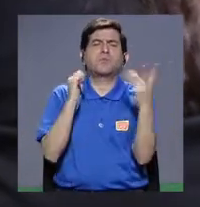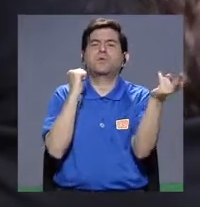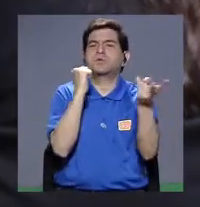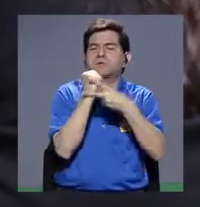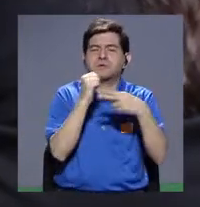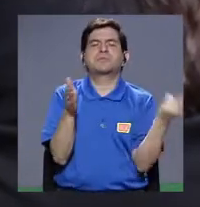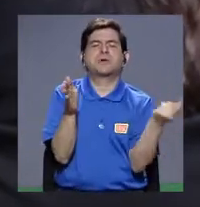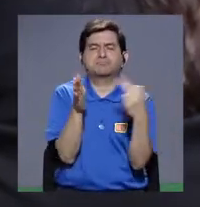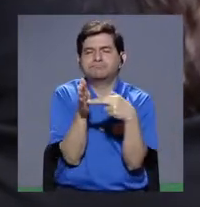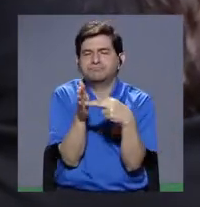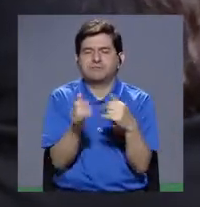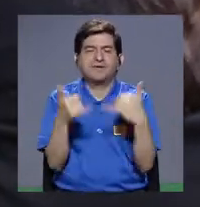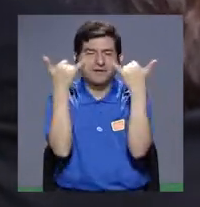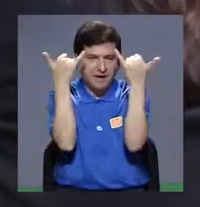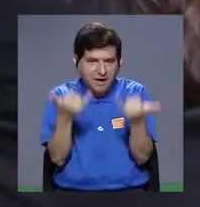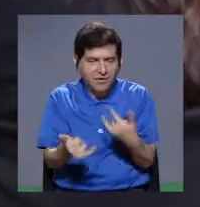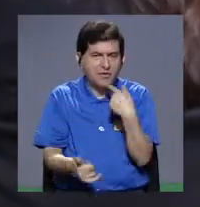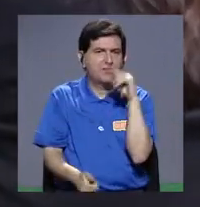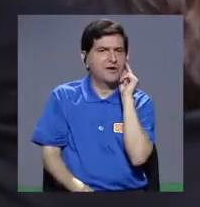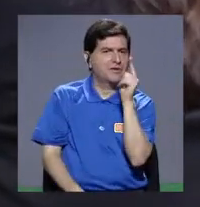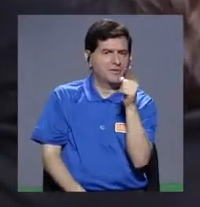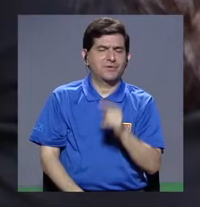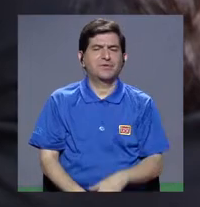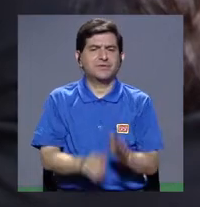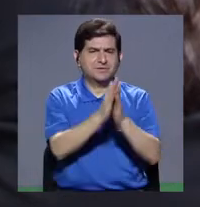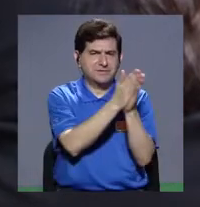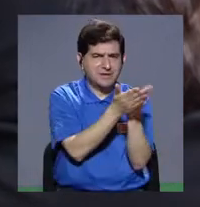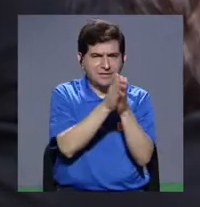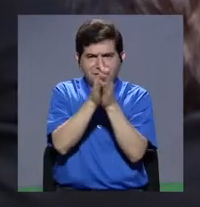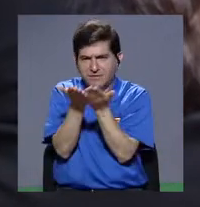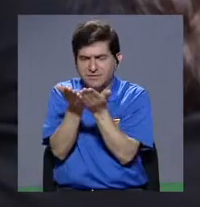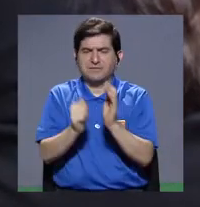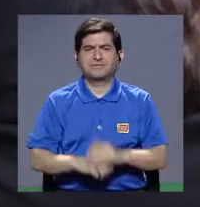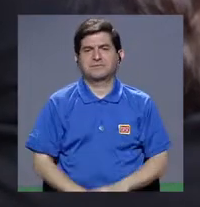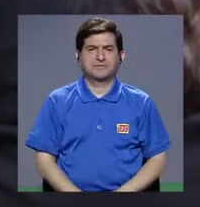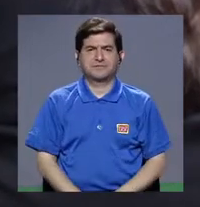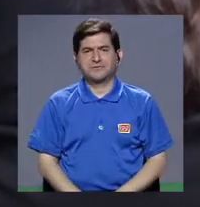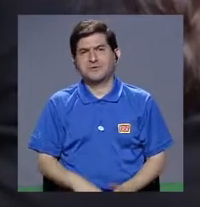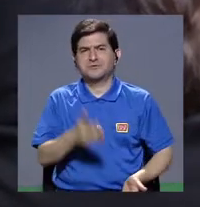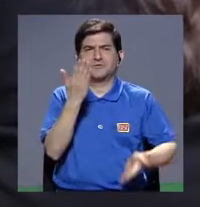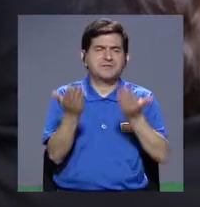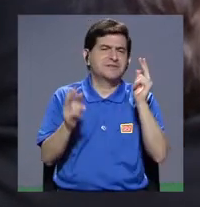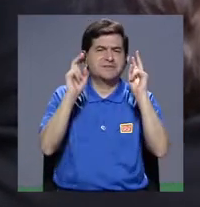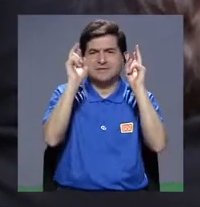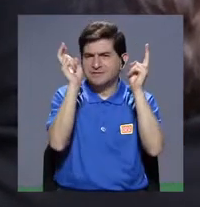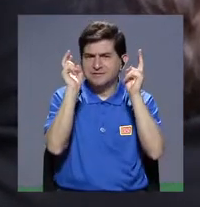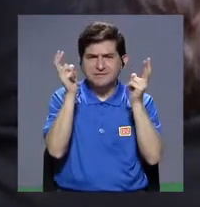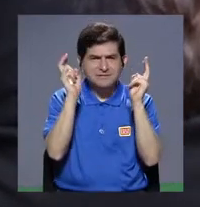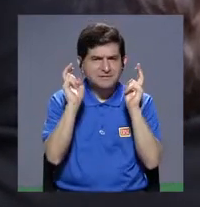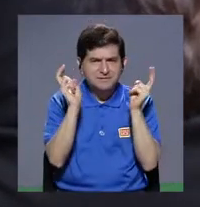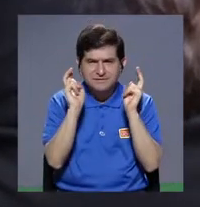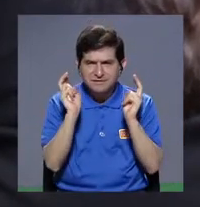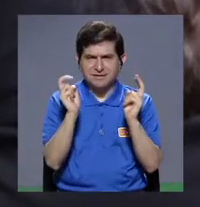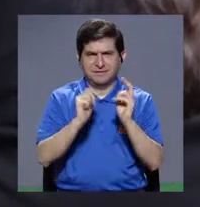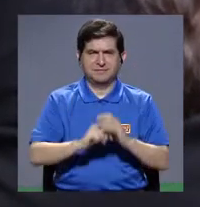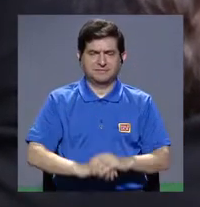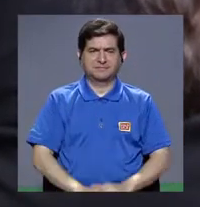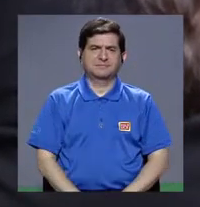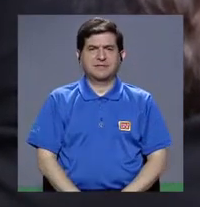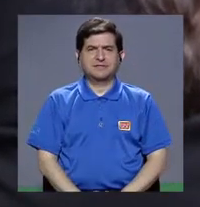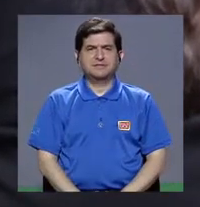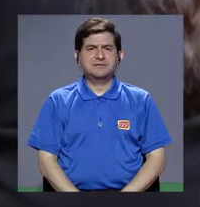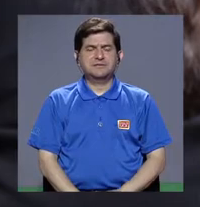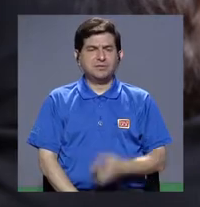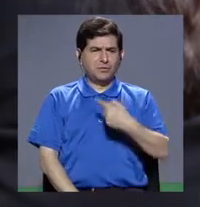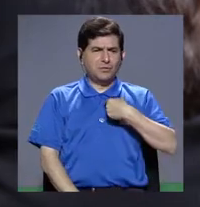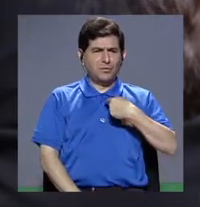ese verdad y ahora decís eso de tus libros y hay como como ciertos temas que en